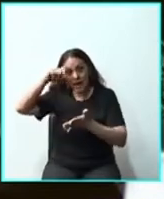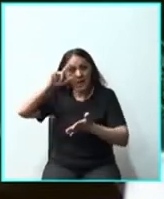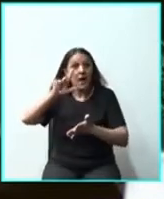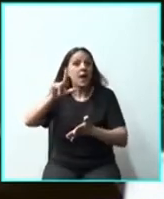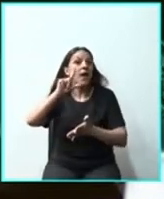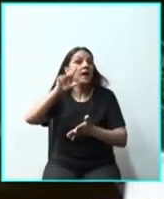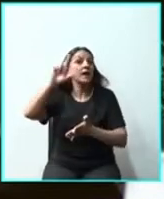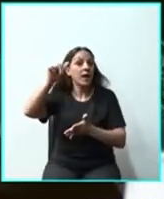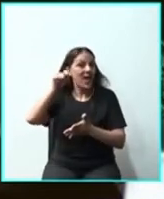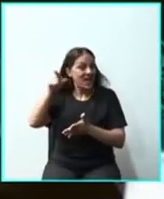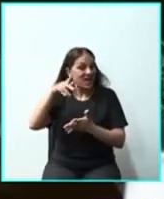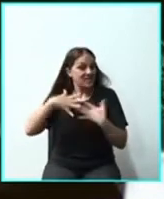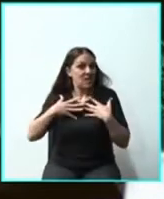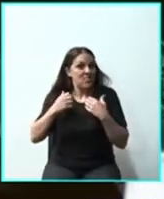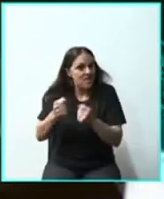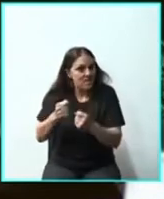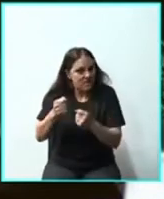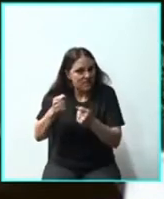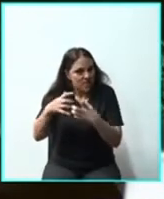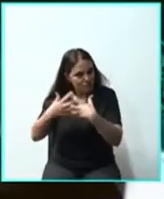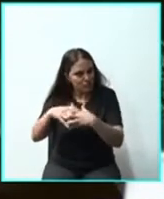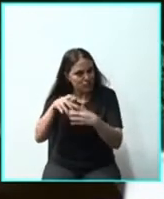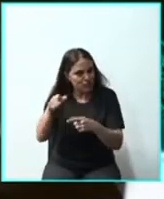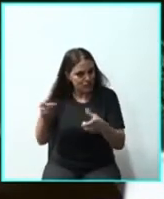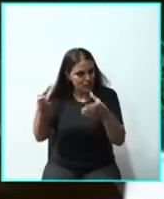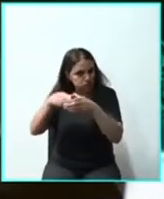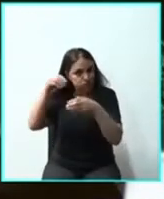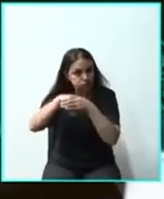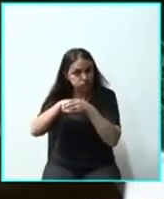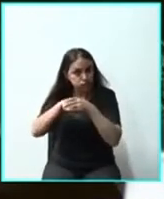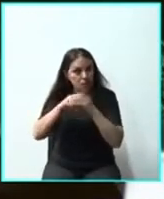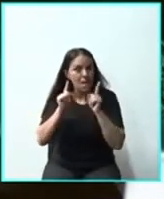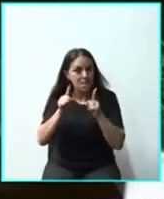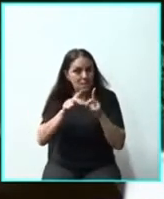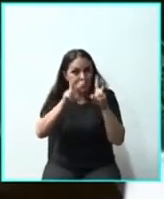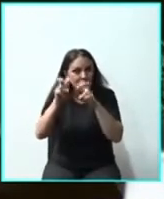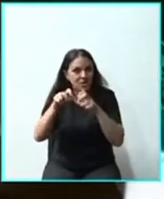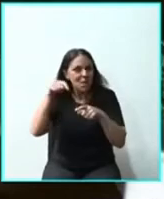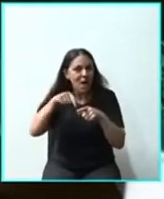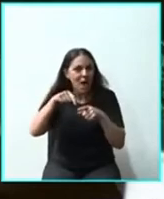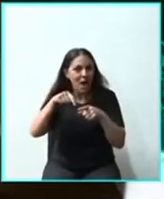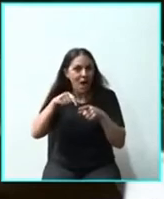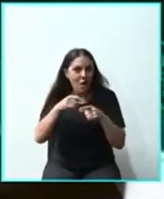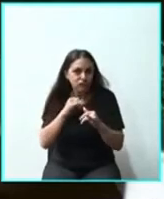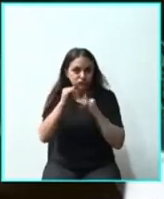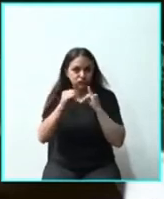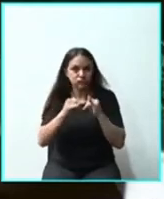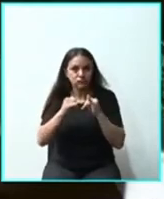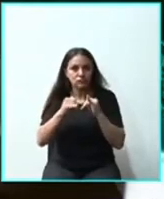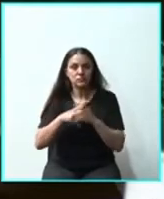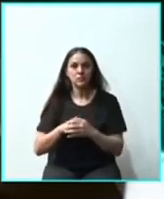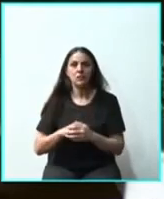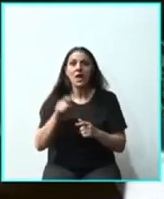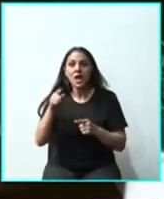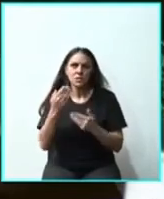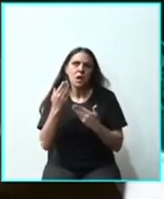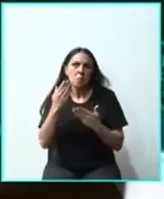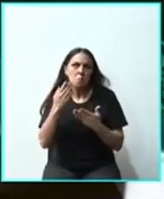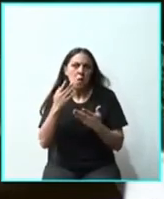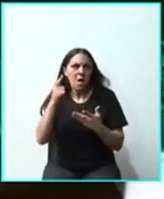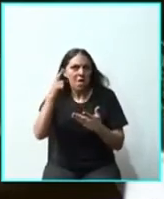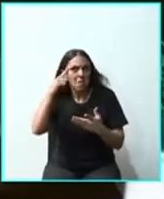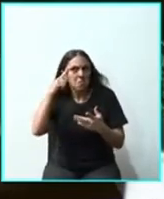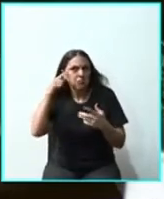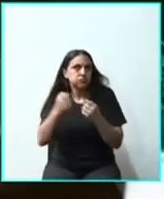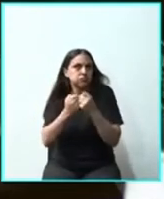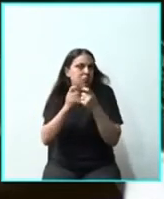que defendió el proyecto en esa comisión con los mismos términos que los hizo hoy. Así que ella podrá haber cambiado de parecer,